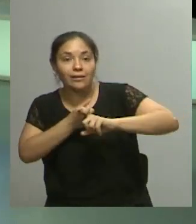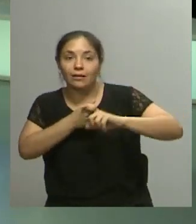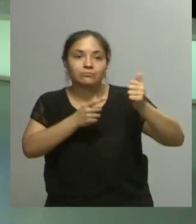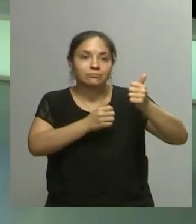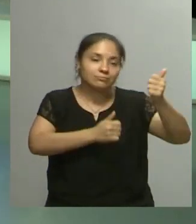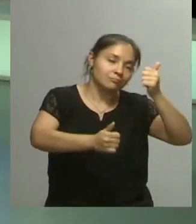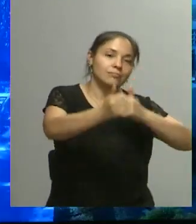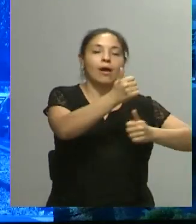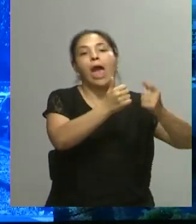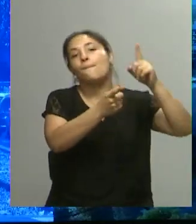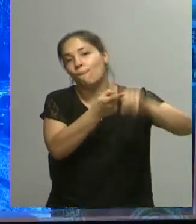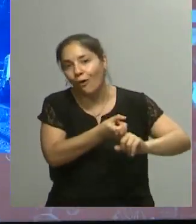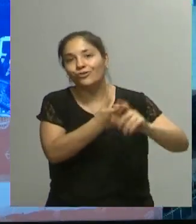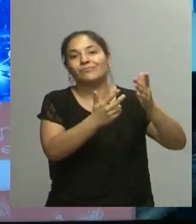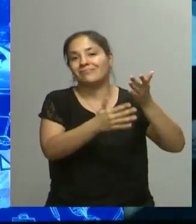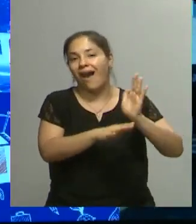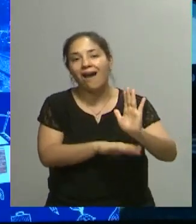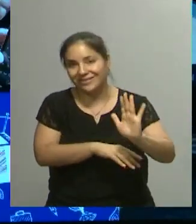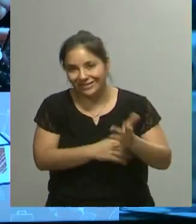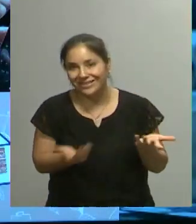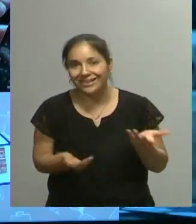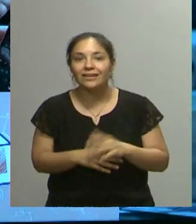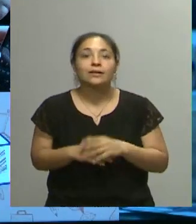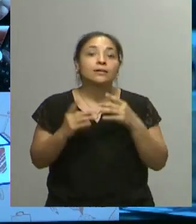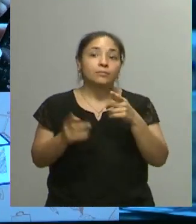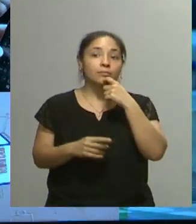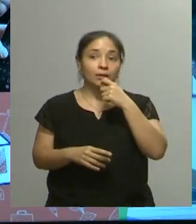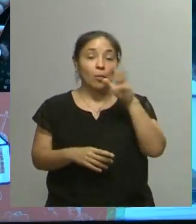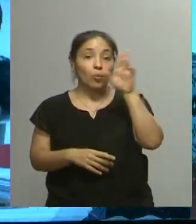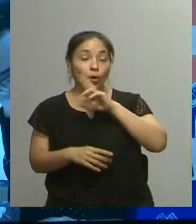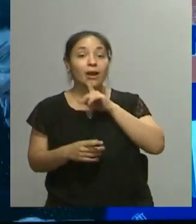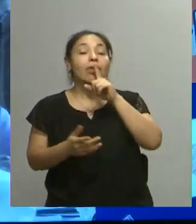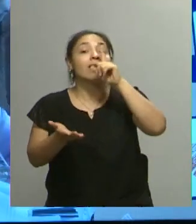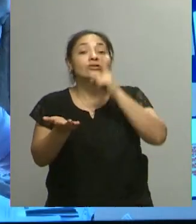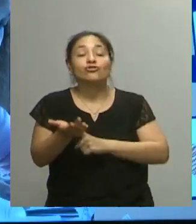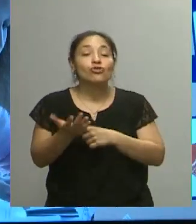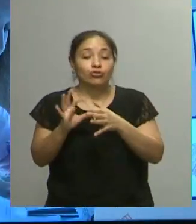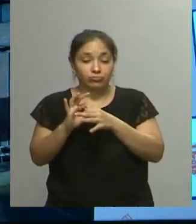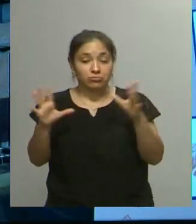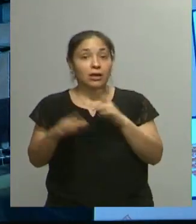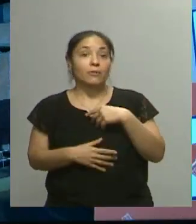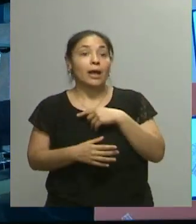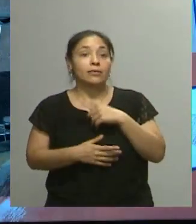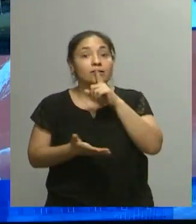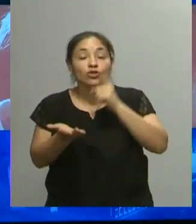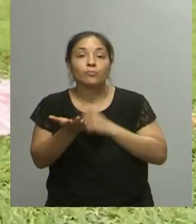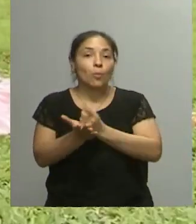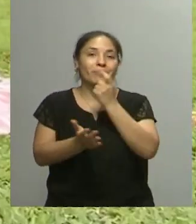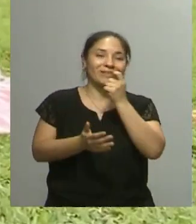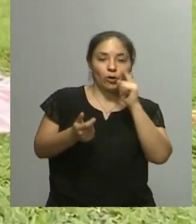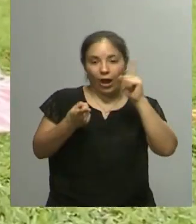centrales en la vida de una mujer que no puede tomar sola. Por ejemplo, casarse. Por ejemplo, estudiar, elegir una